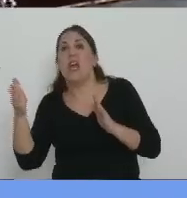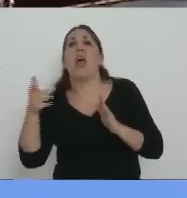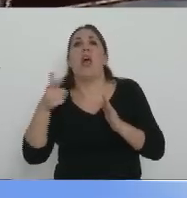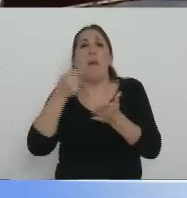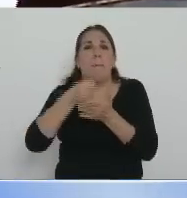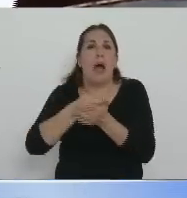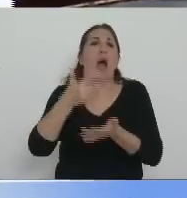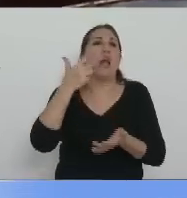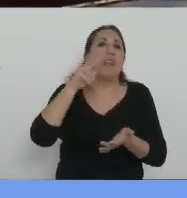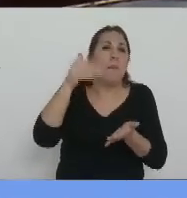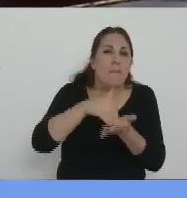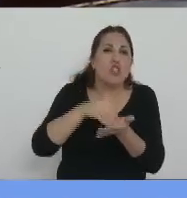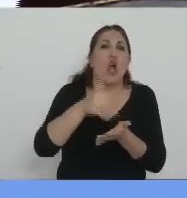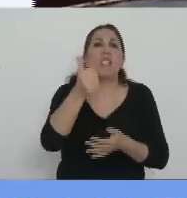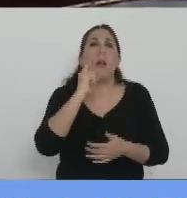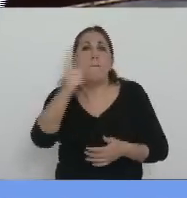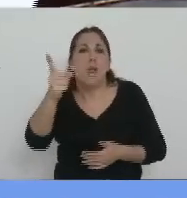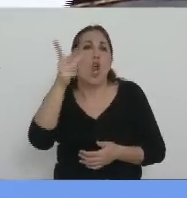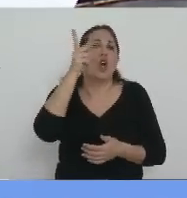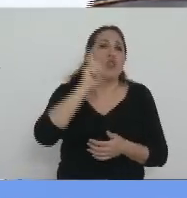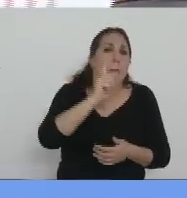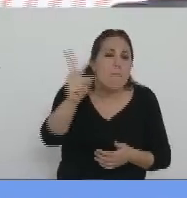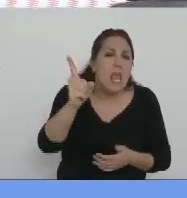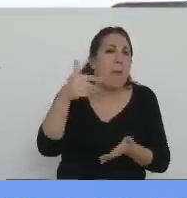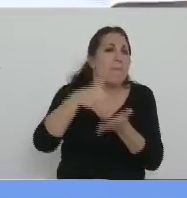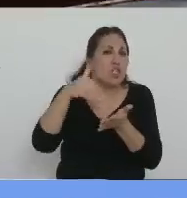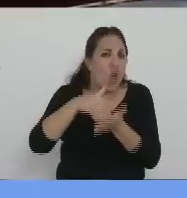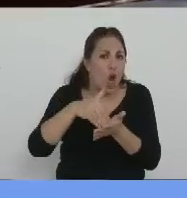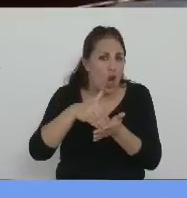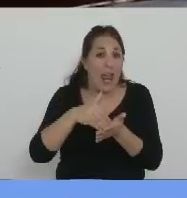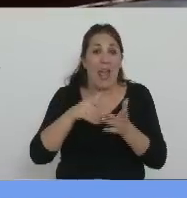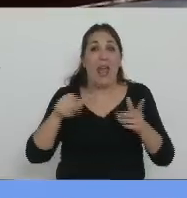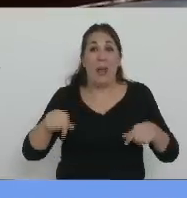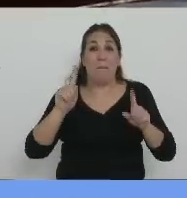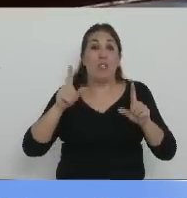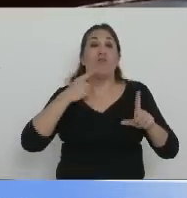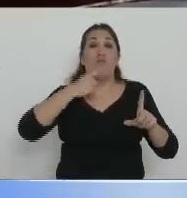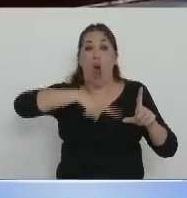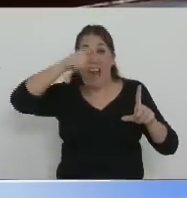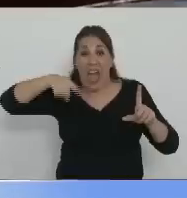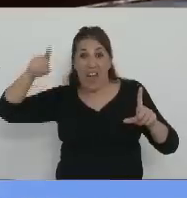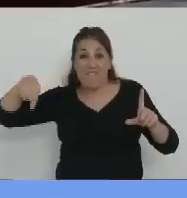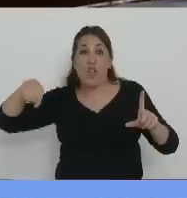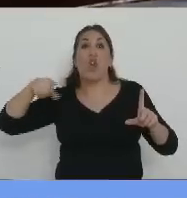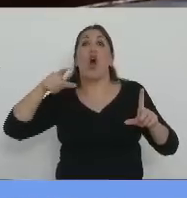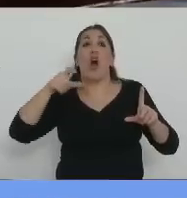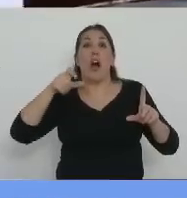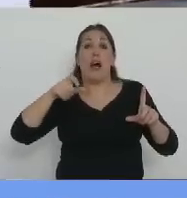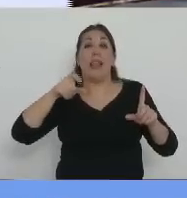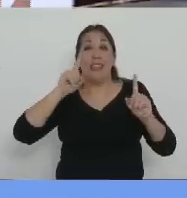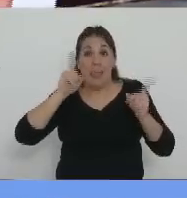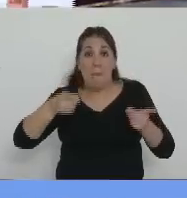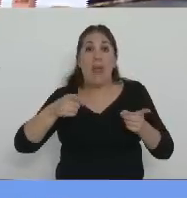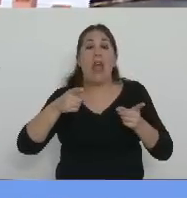ocho mil y ocho mil ocho mil y ocho mil este gráfico si nosotros lo sumamos